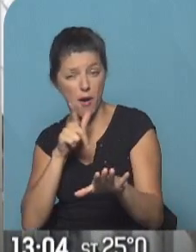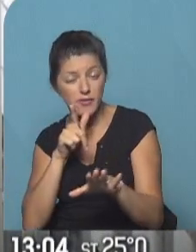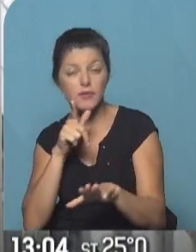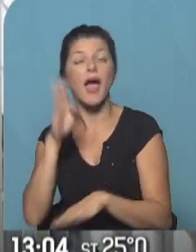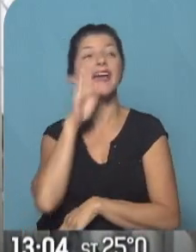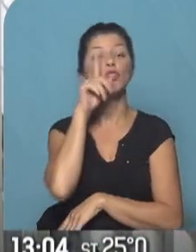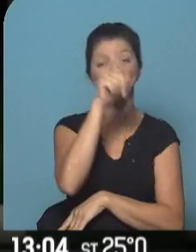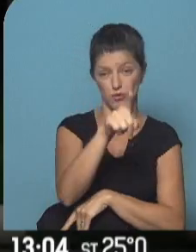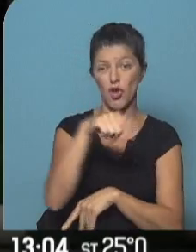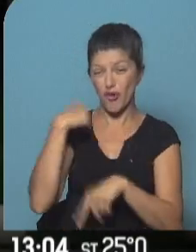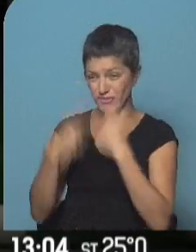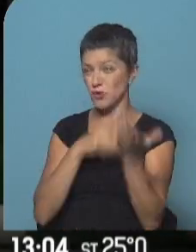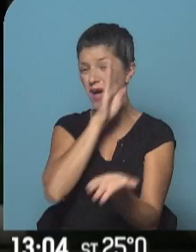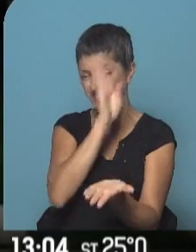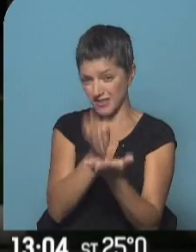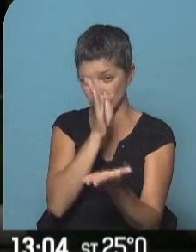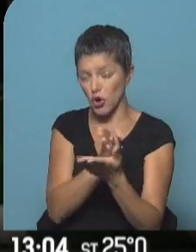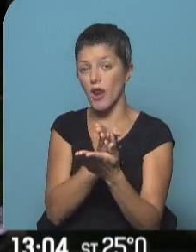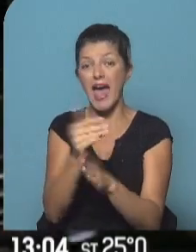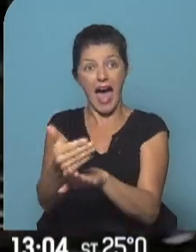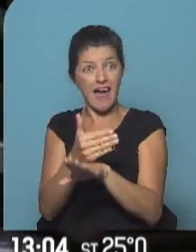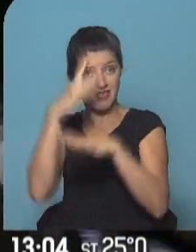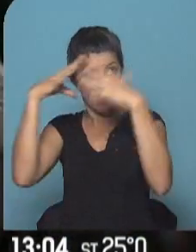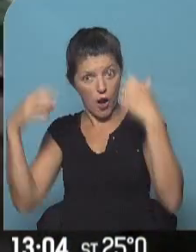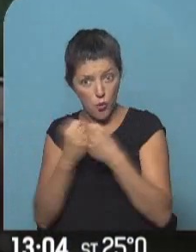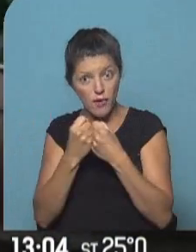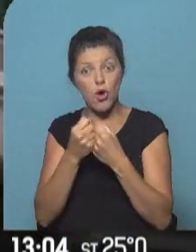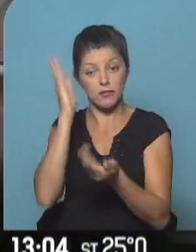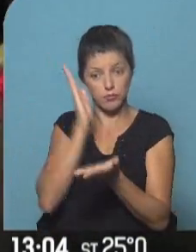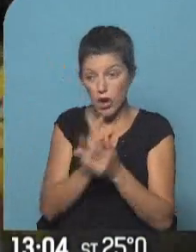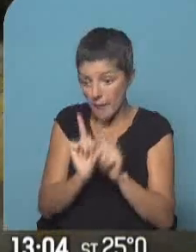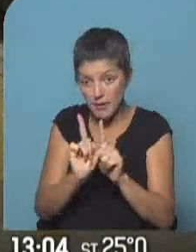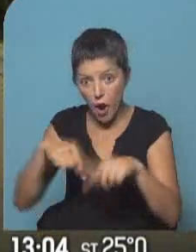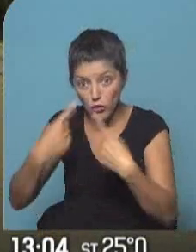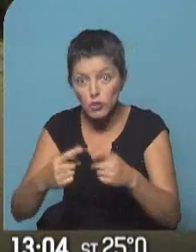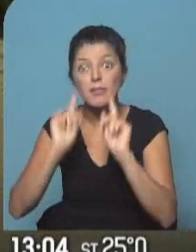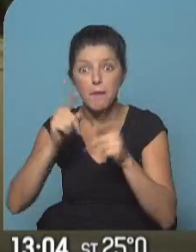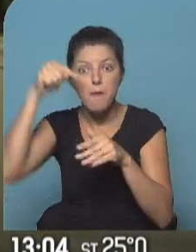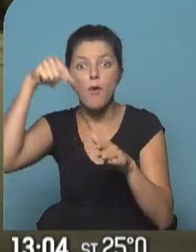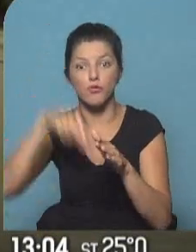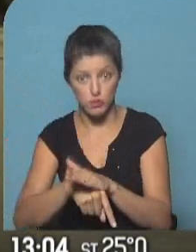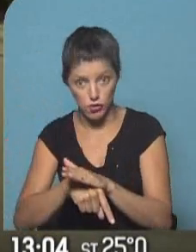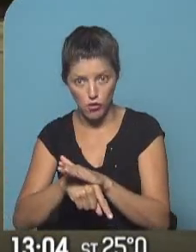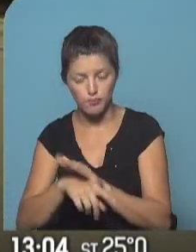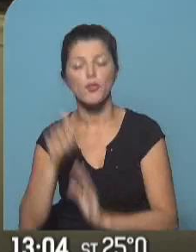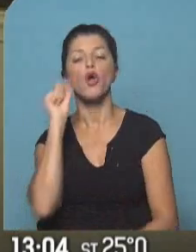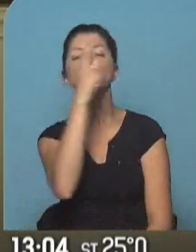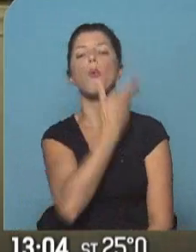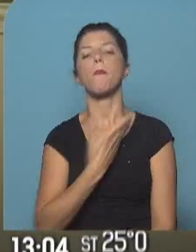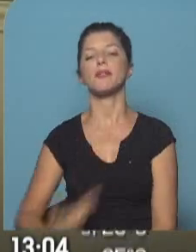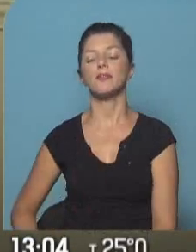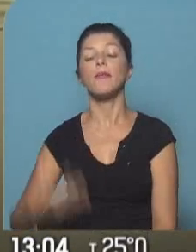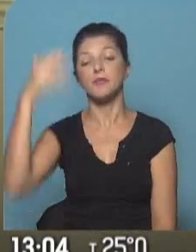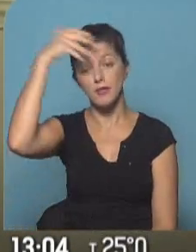solo mantiene muchas de las sanciones previas al acuerdo nuclear, sino que ha dispuesto otras nuevas, siguiendo la obsesión del presidente Donald Trump de